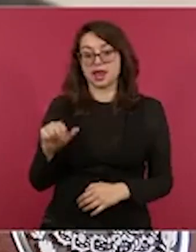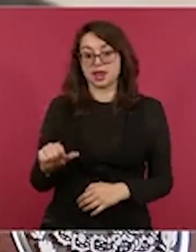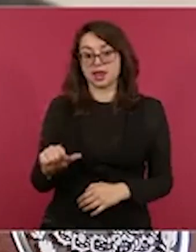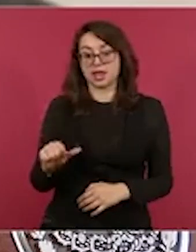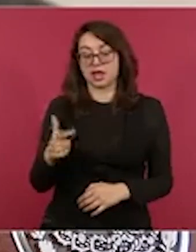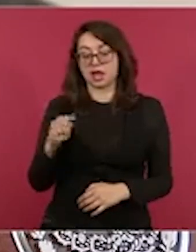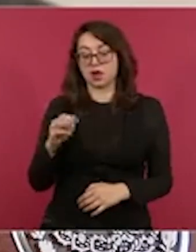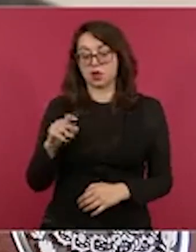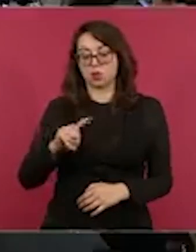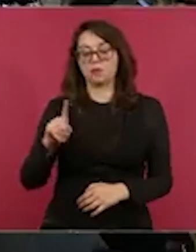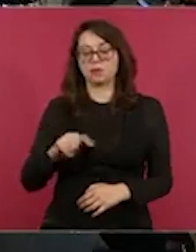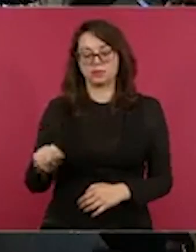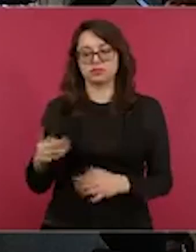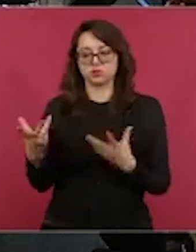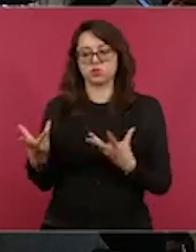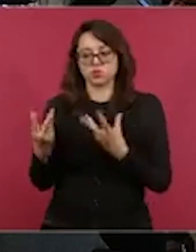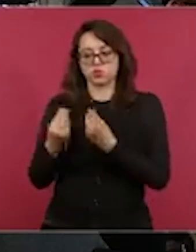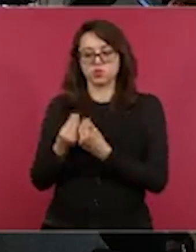Gómez Bulla,